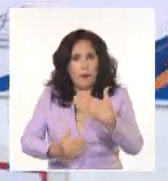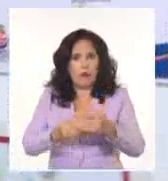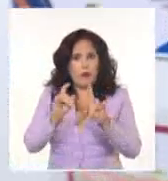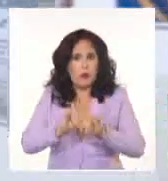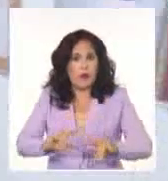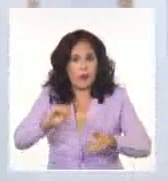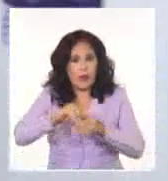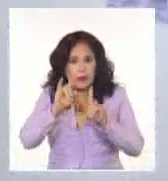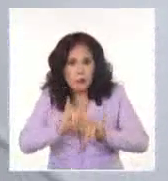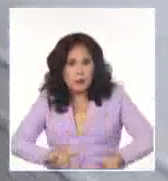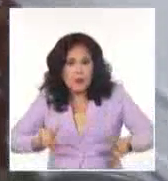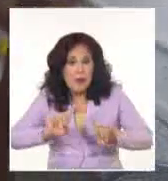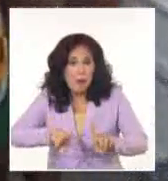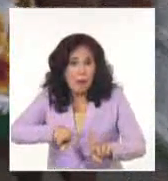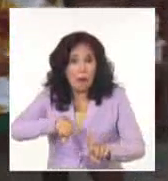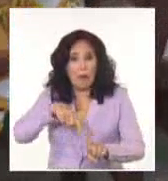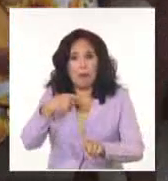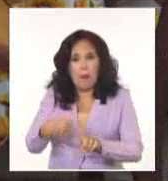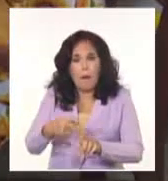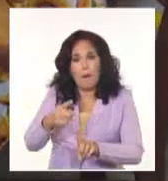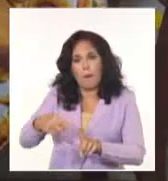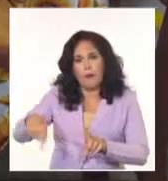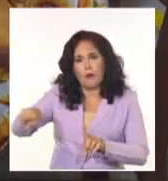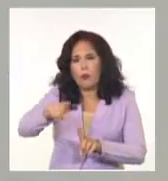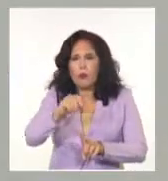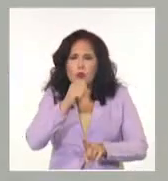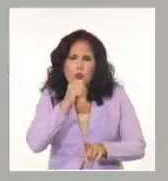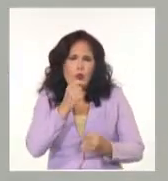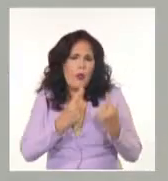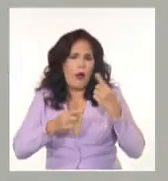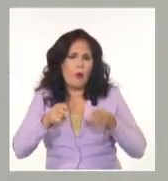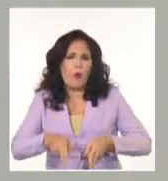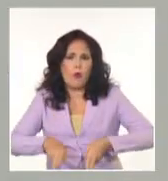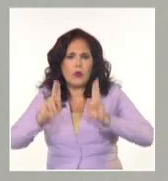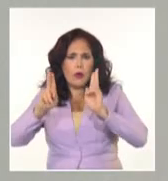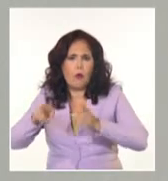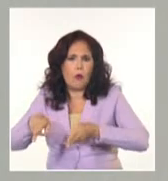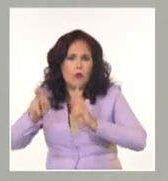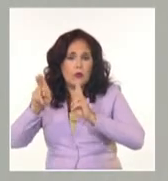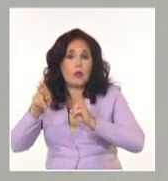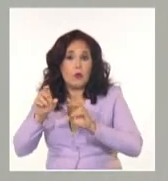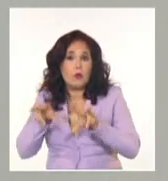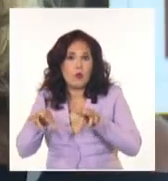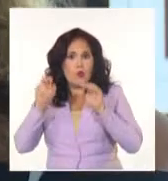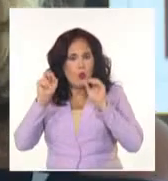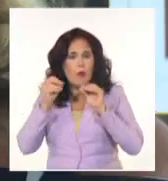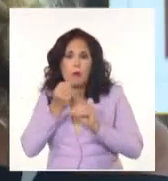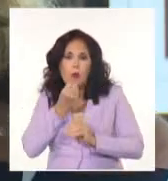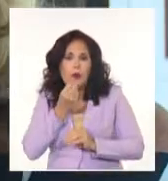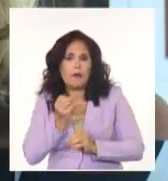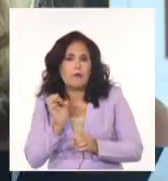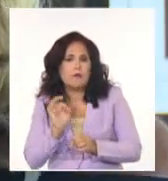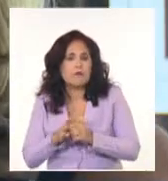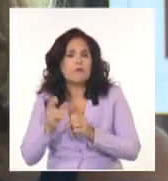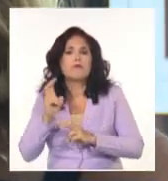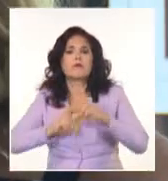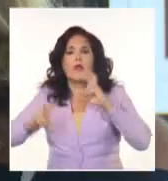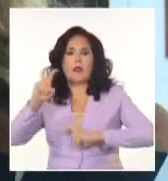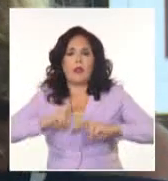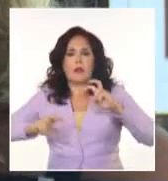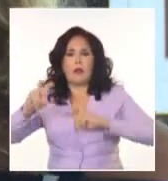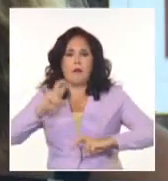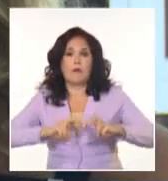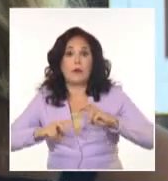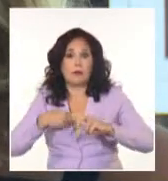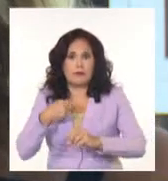universidad, sino también en todo lo que es la parte hotelera de nuestra Cajería Norte, que está en alza y que evidentemente nosotros lo que estamos es formando ese